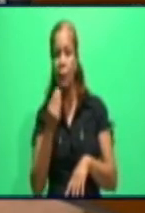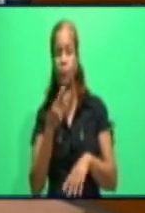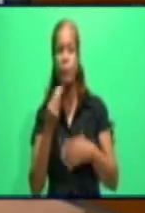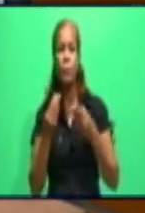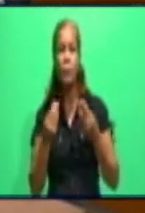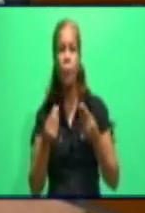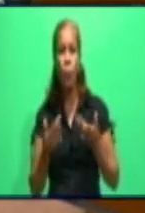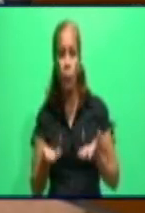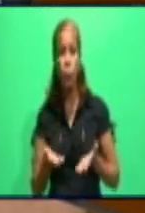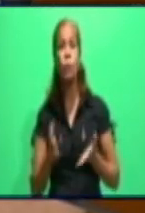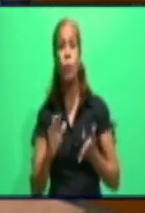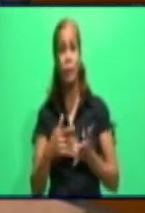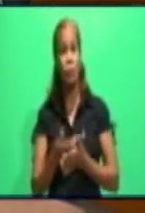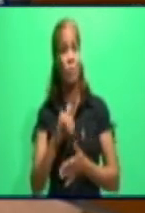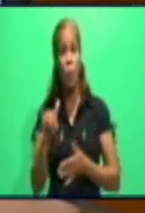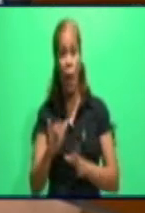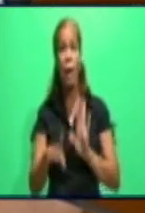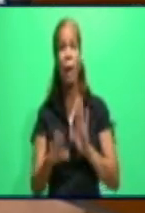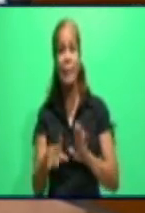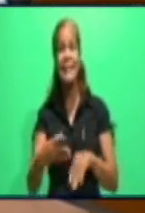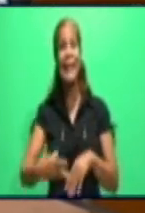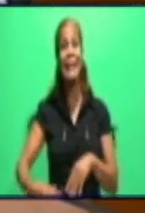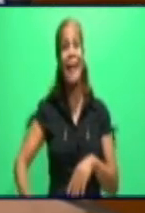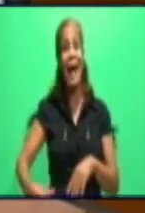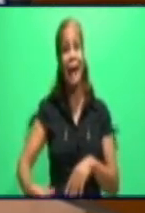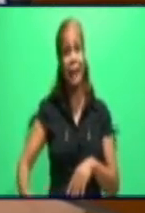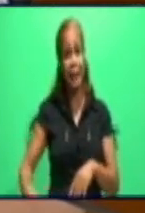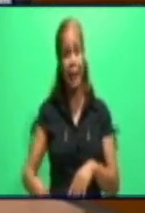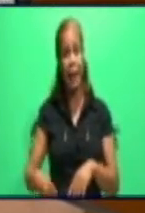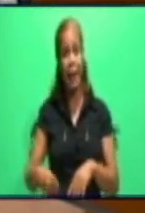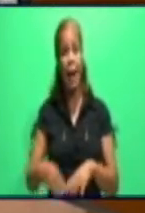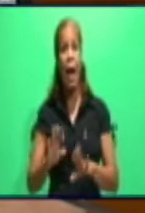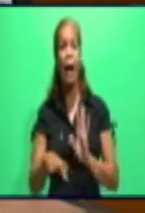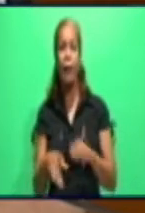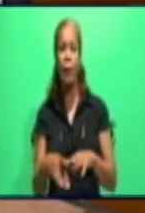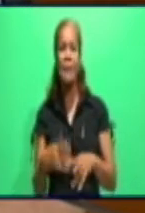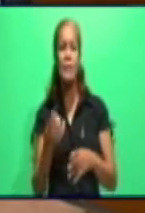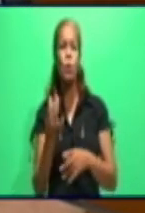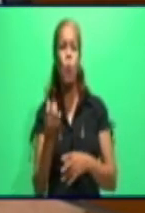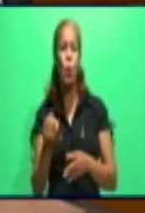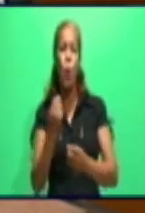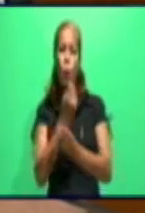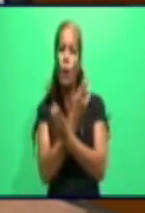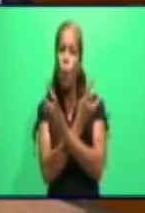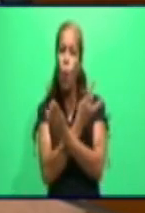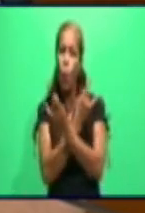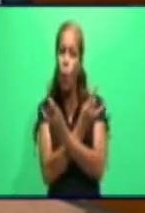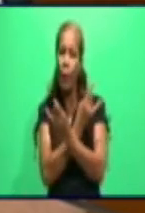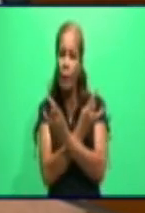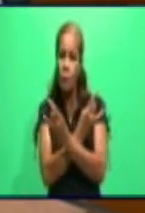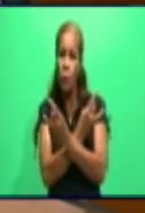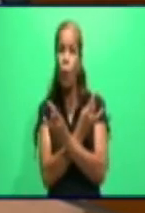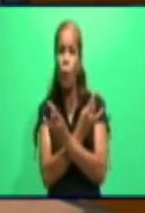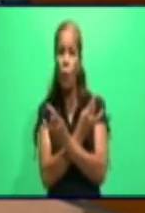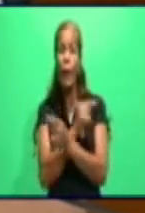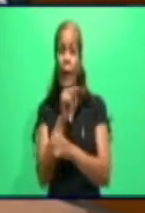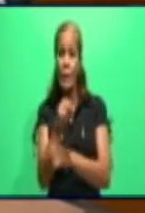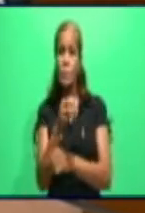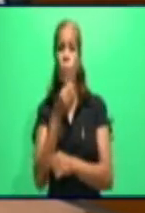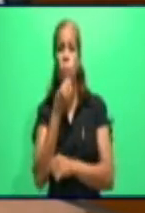digestivas como la diarrea los dolores articulares el malestar general eso puedes